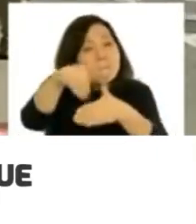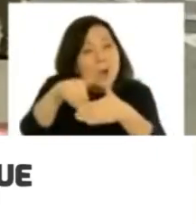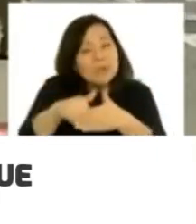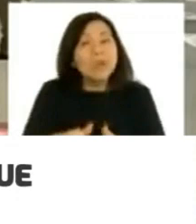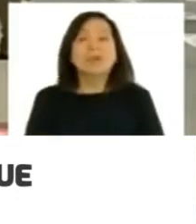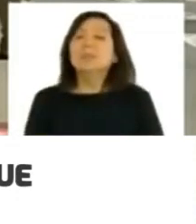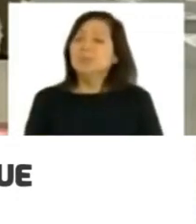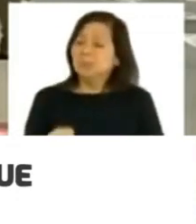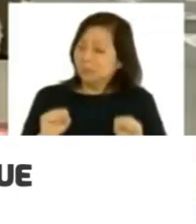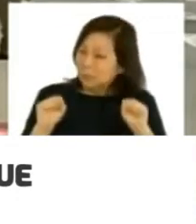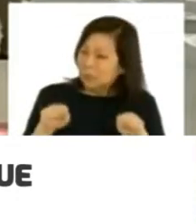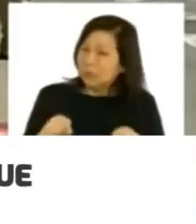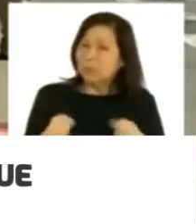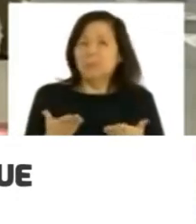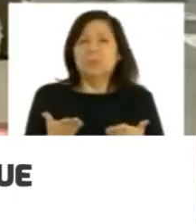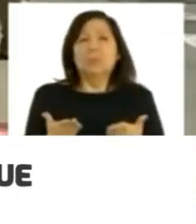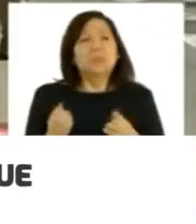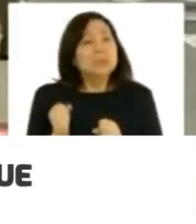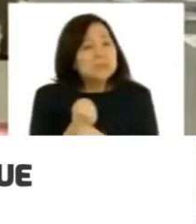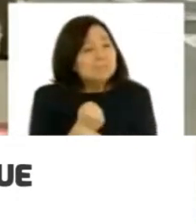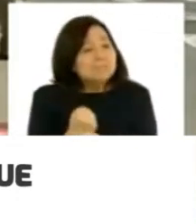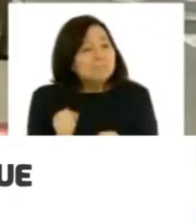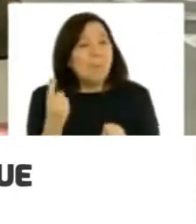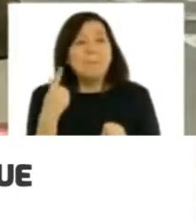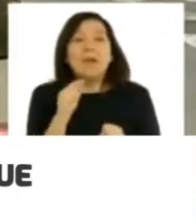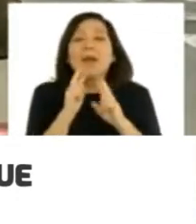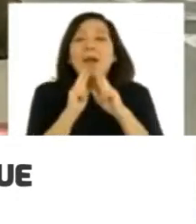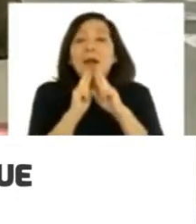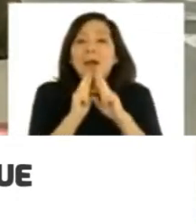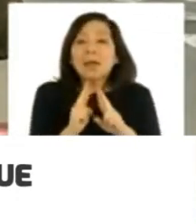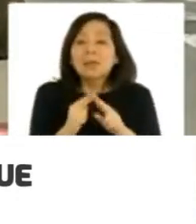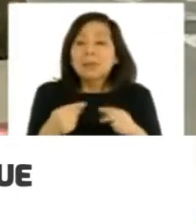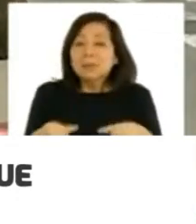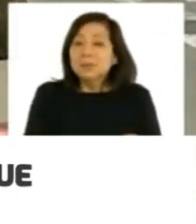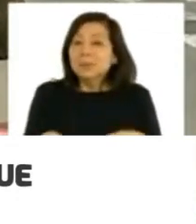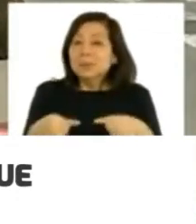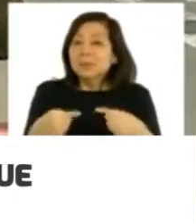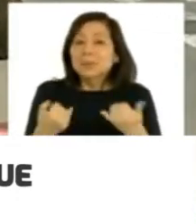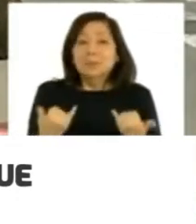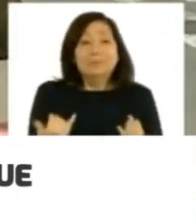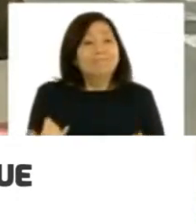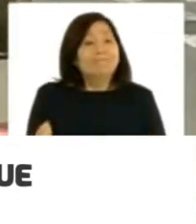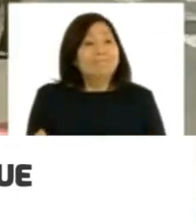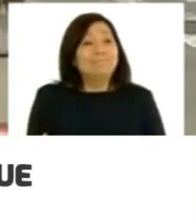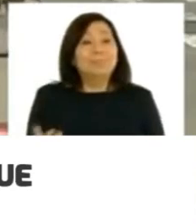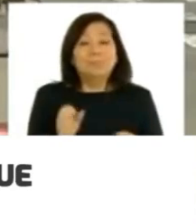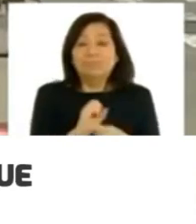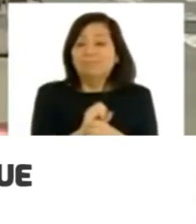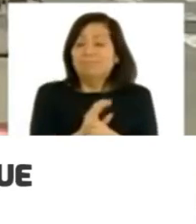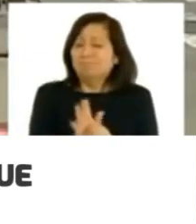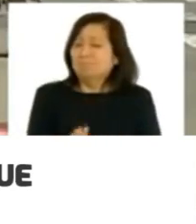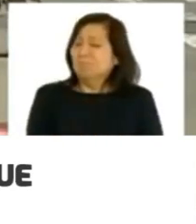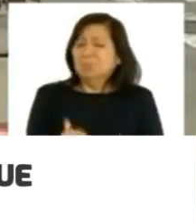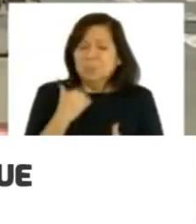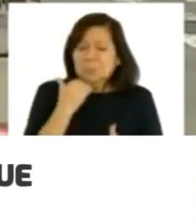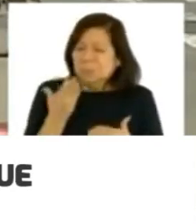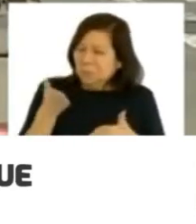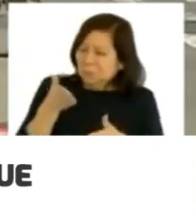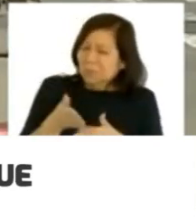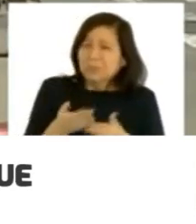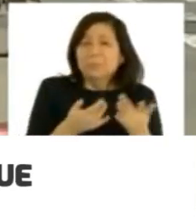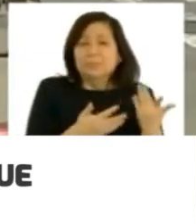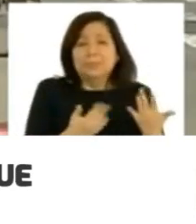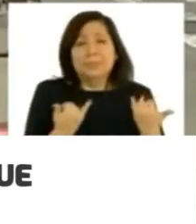lo posible y lo imposible también para responder a estos desafíos que nos ha planteado la pandemia y